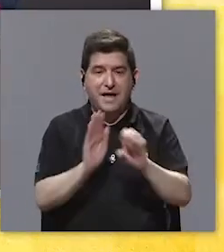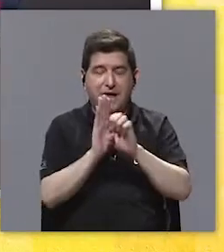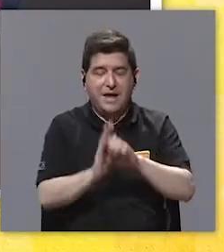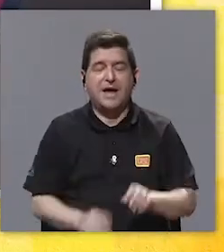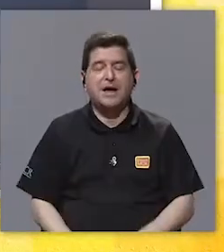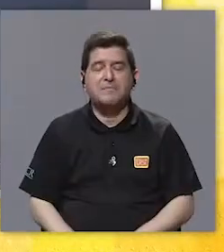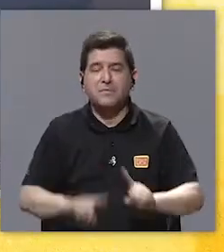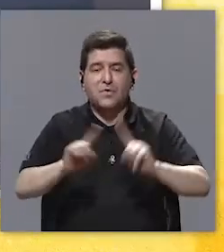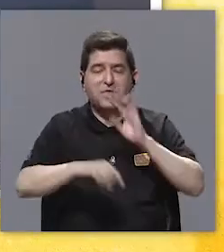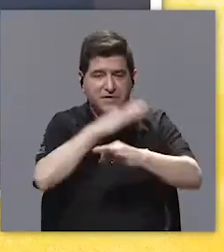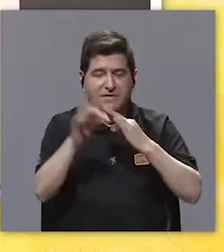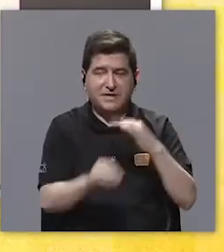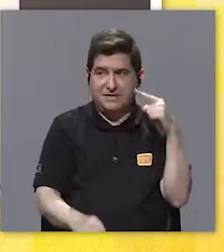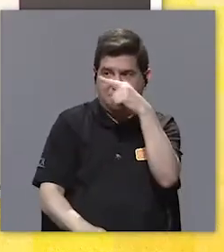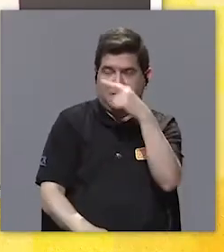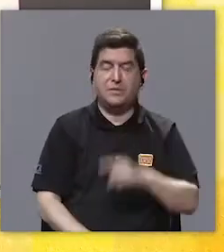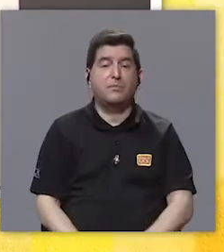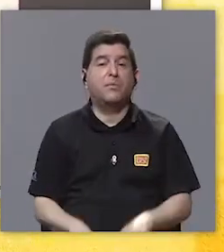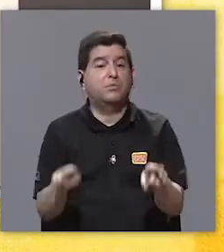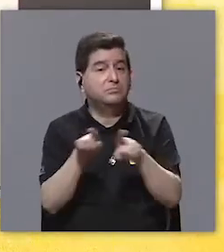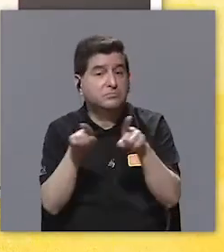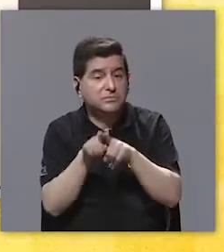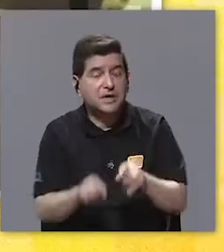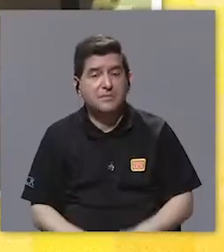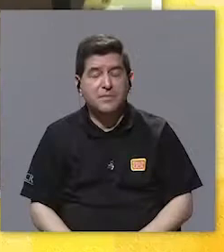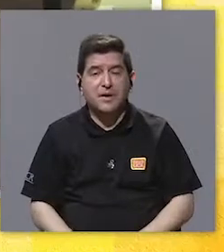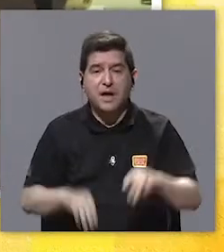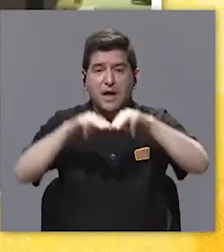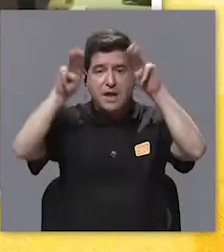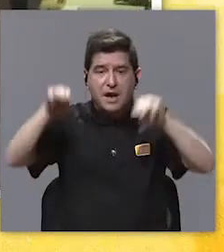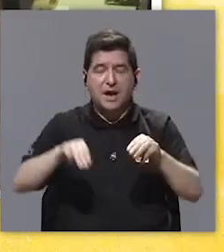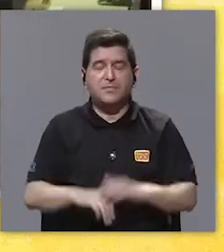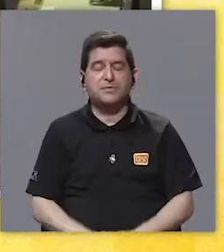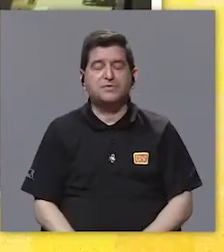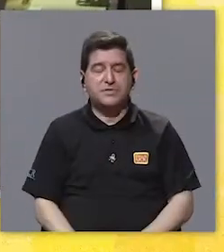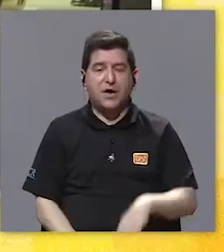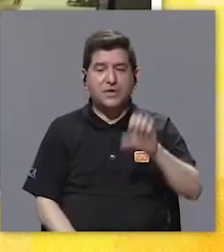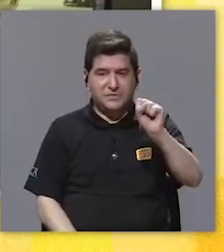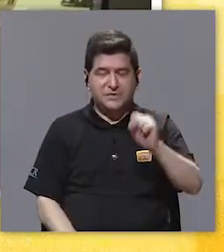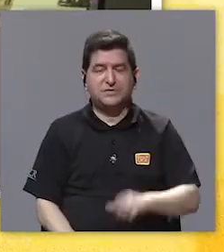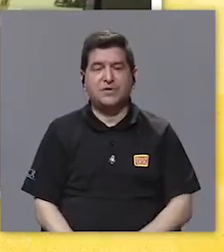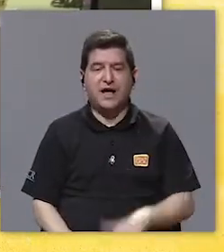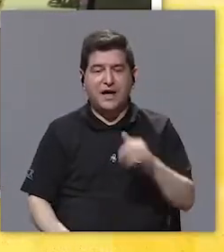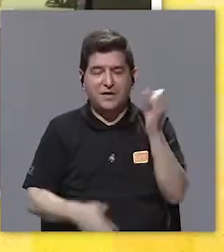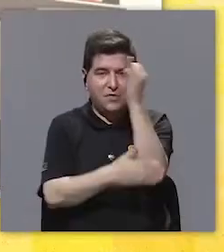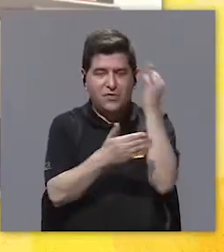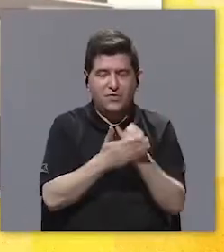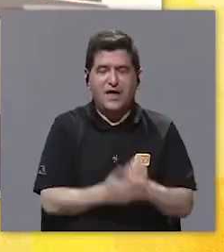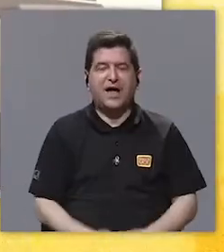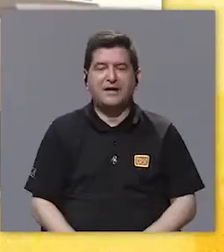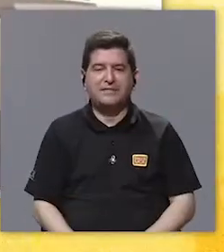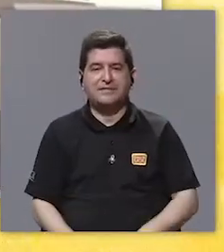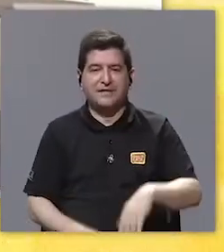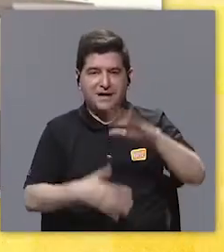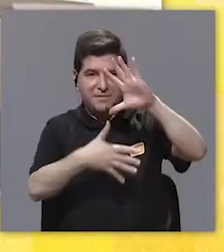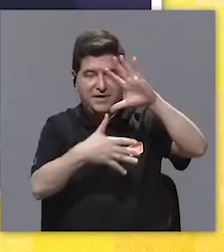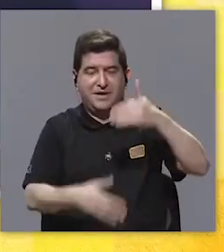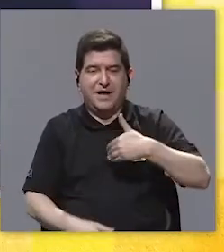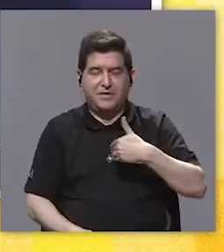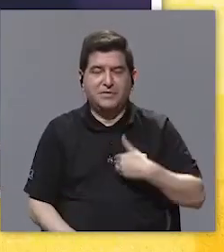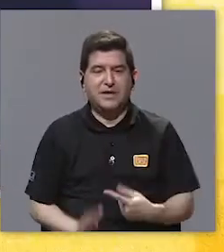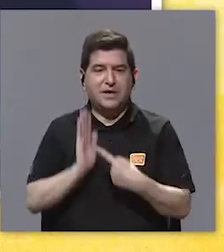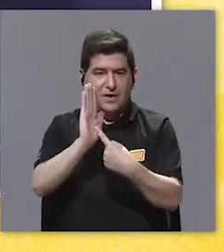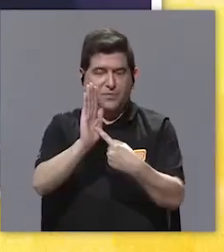mind tetris o space invaders o también el museo smithsoniano de arte americano que en 2012 tuvo disponible